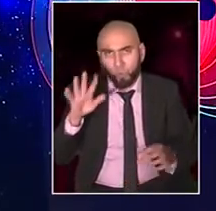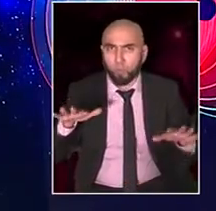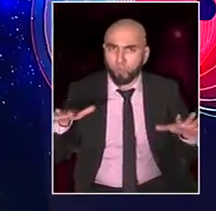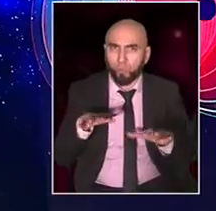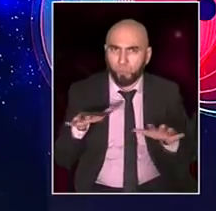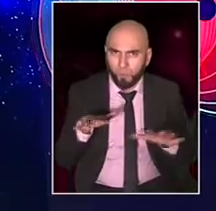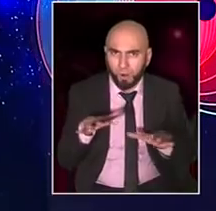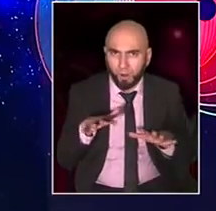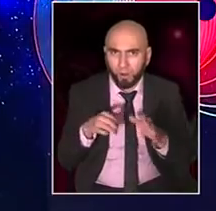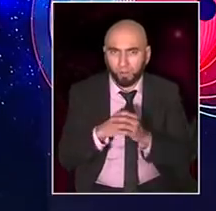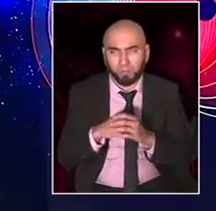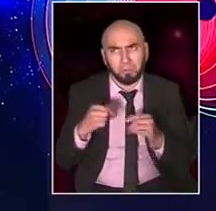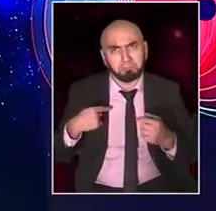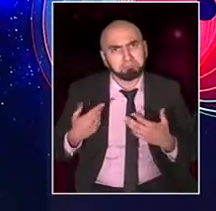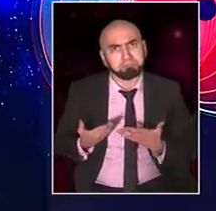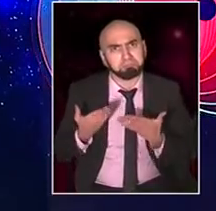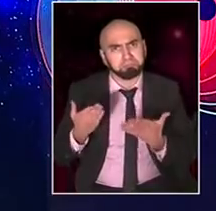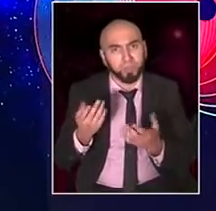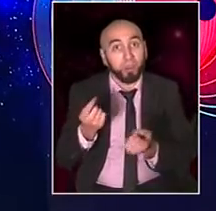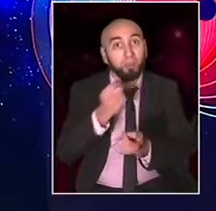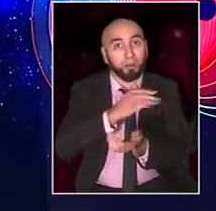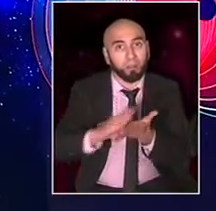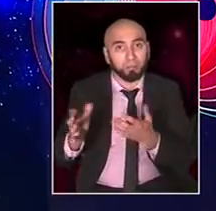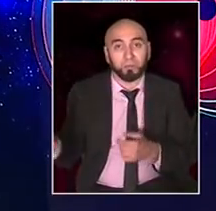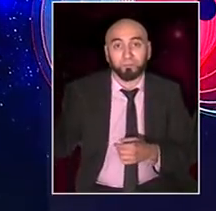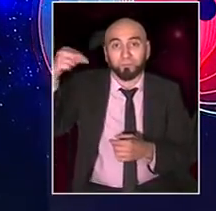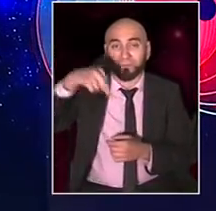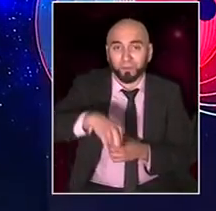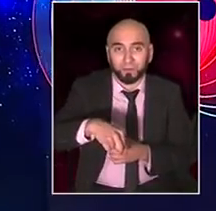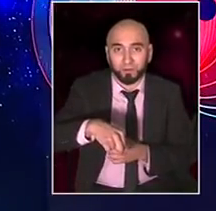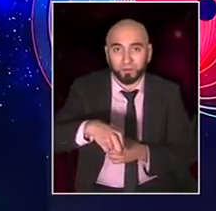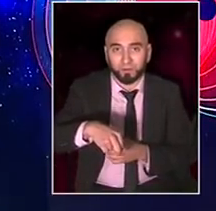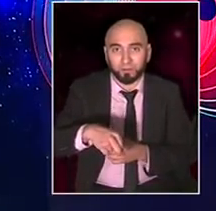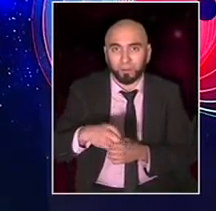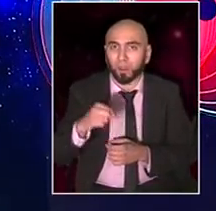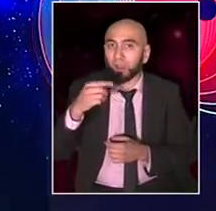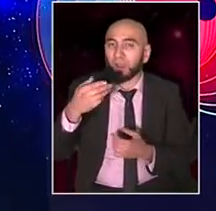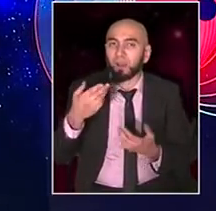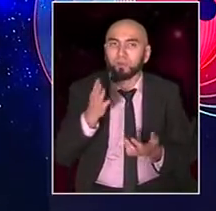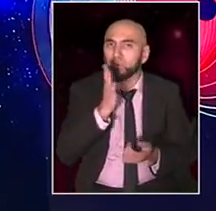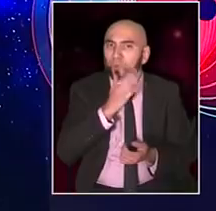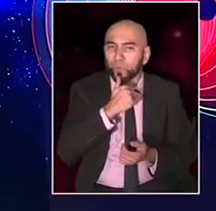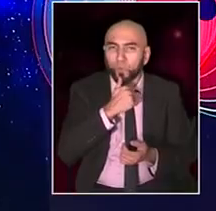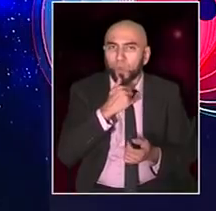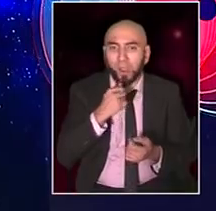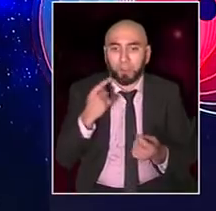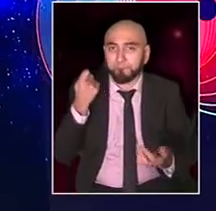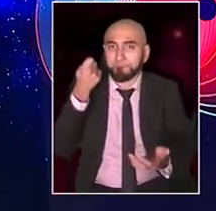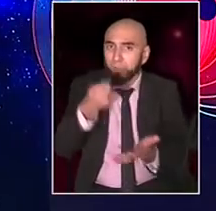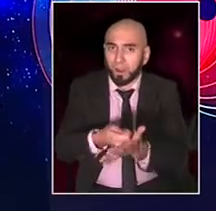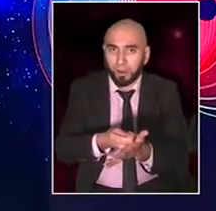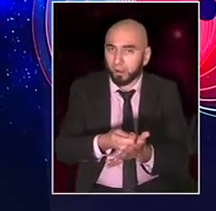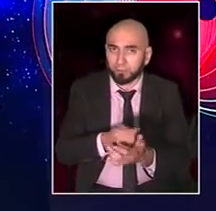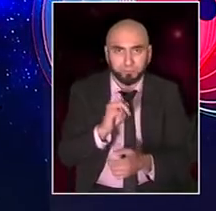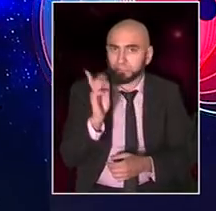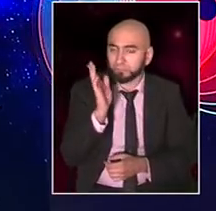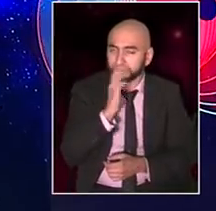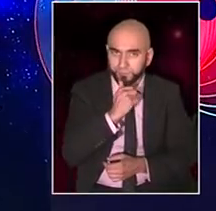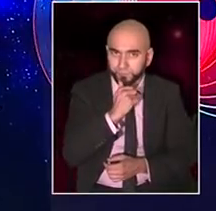estén dispuestos a venir en forma gratuita. No hay fee acá en el Congreso del Futuro, no les pagamos,